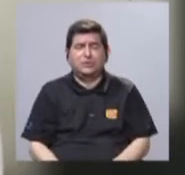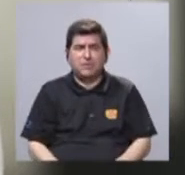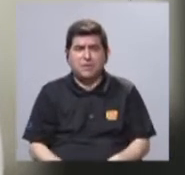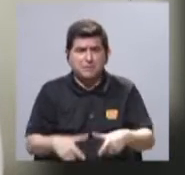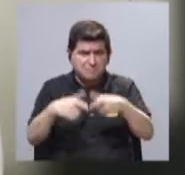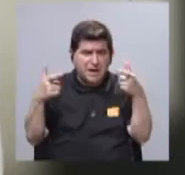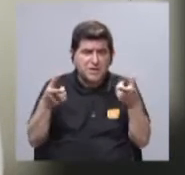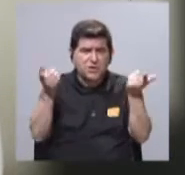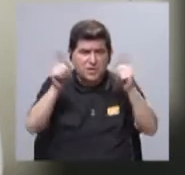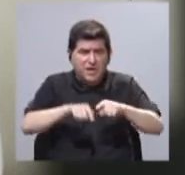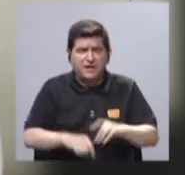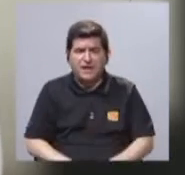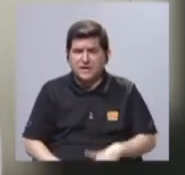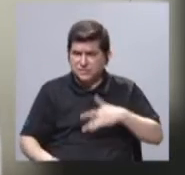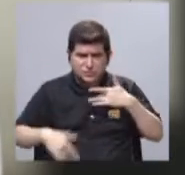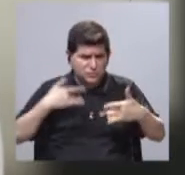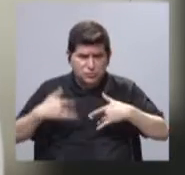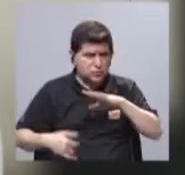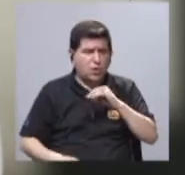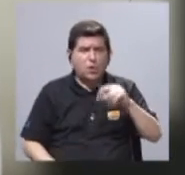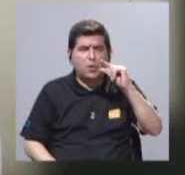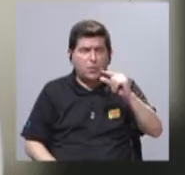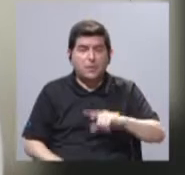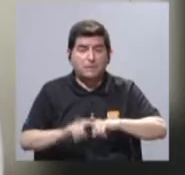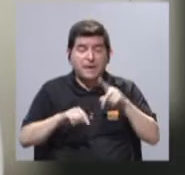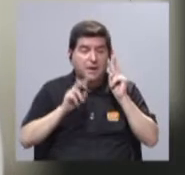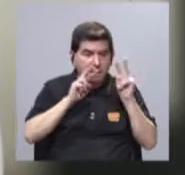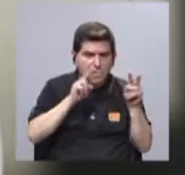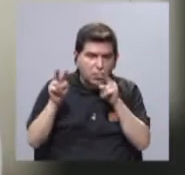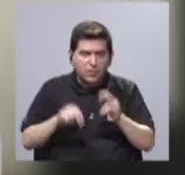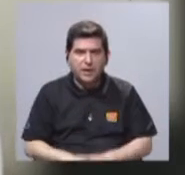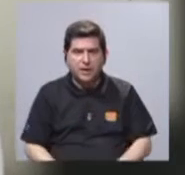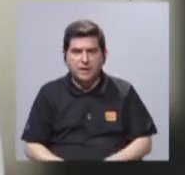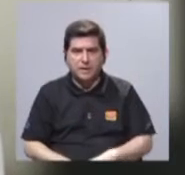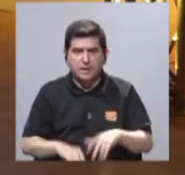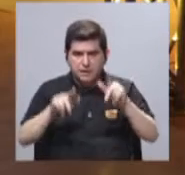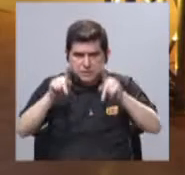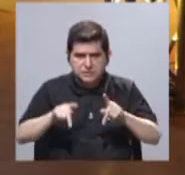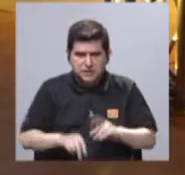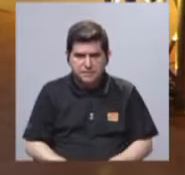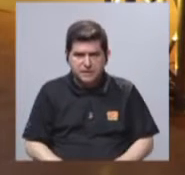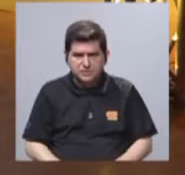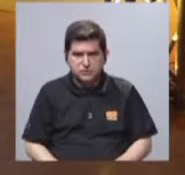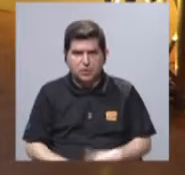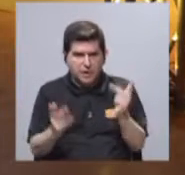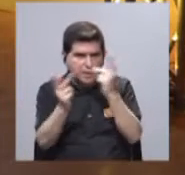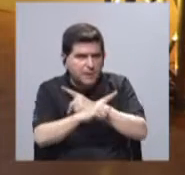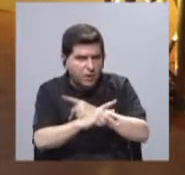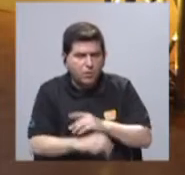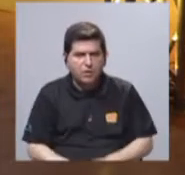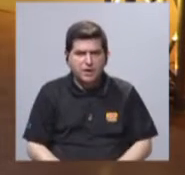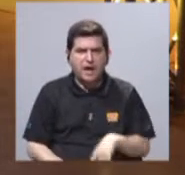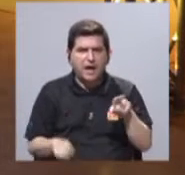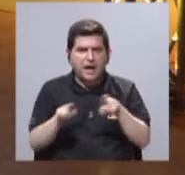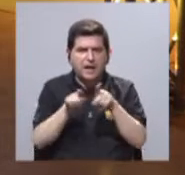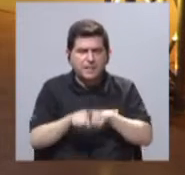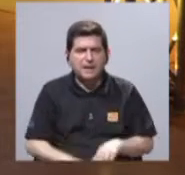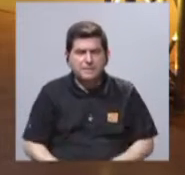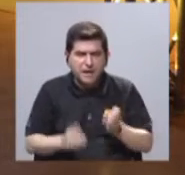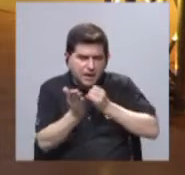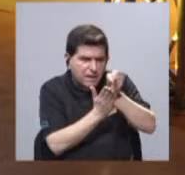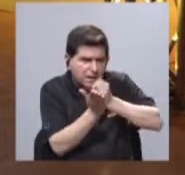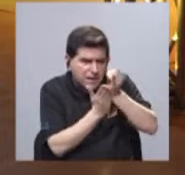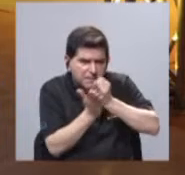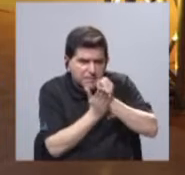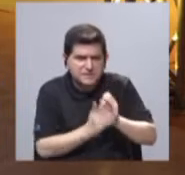o asintomáticos hay que seguirlos hay que ver que empeora hay que hacer el rastreo y esto dificulta